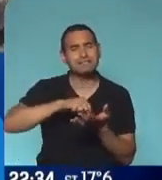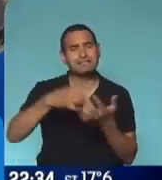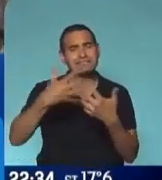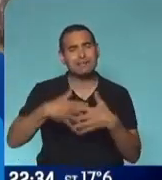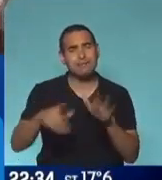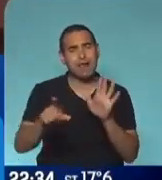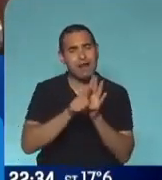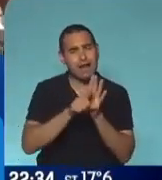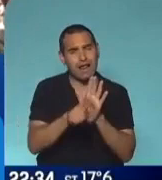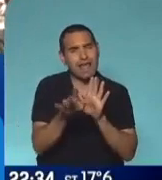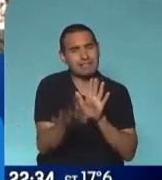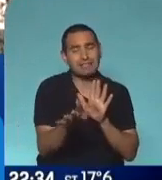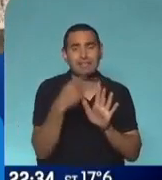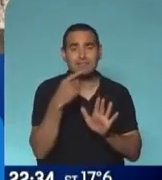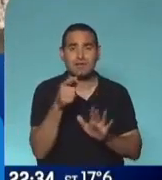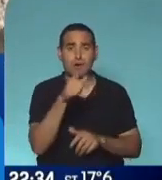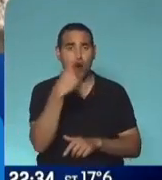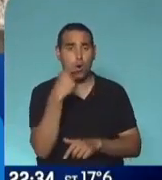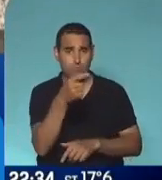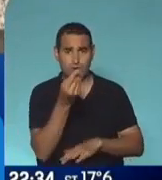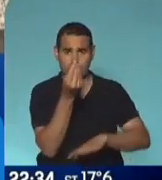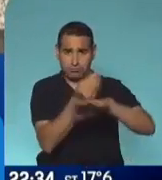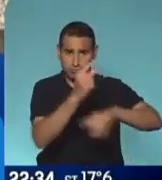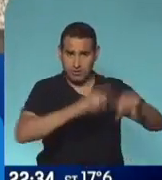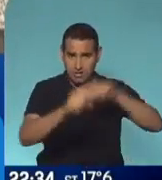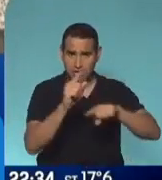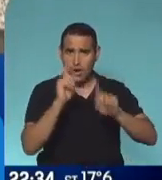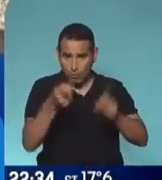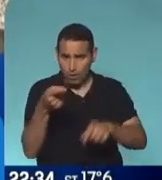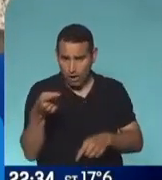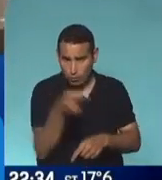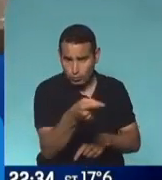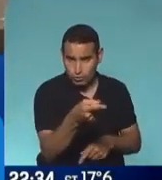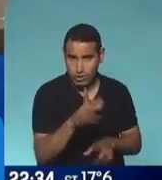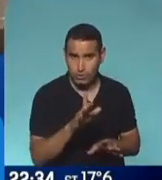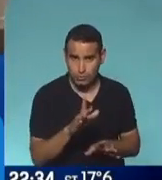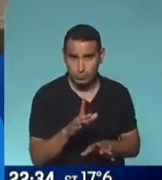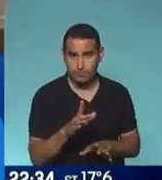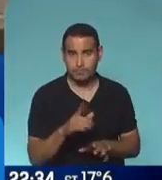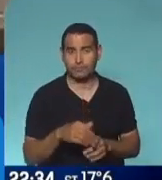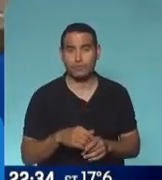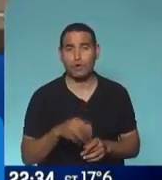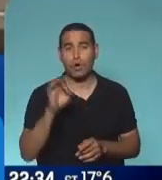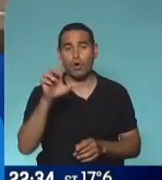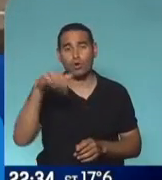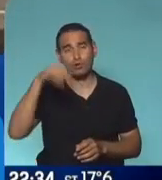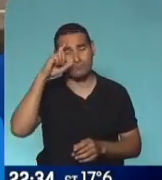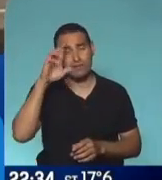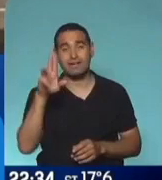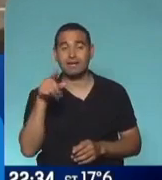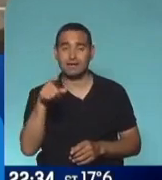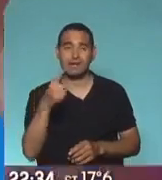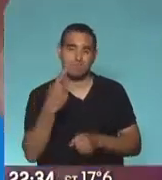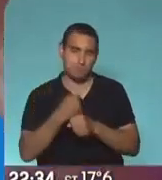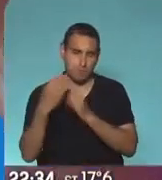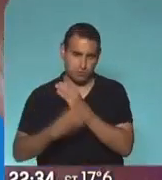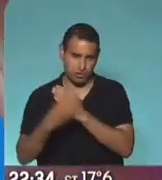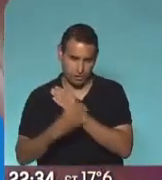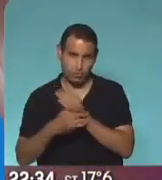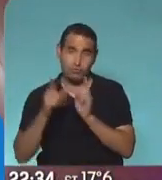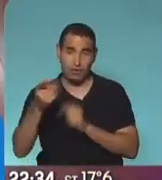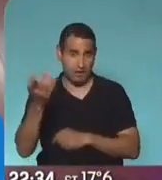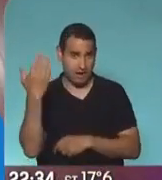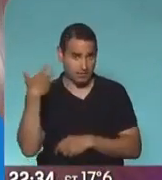esto, de acusar a un hombre en ejercicio del poder, a Ehud Olmert, que es otro primer ministro, que fue a